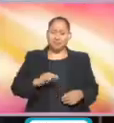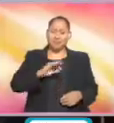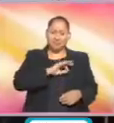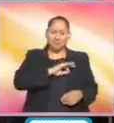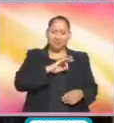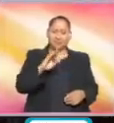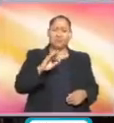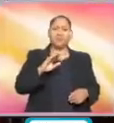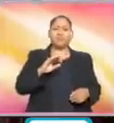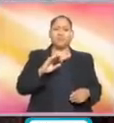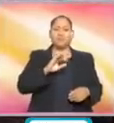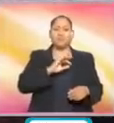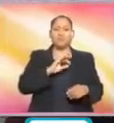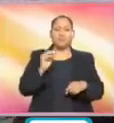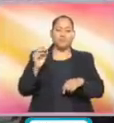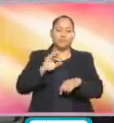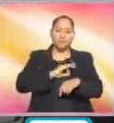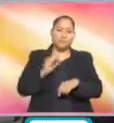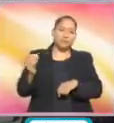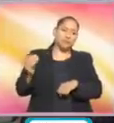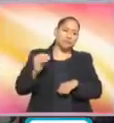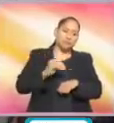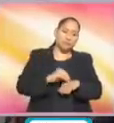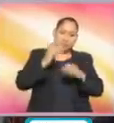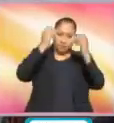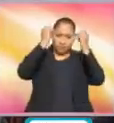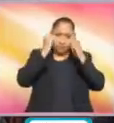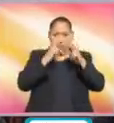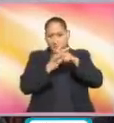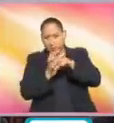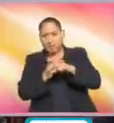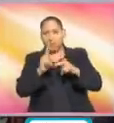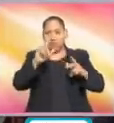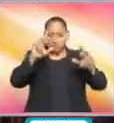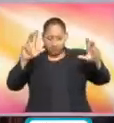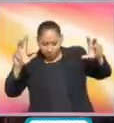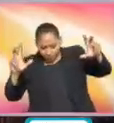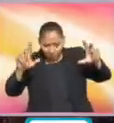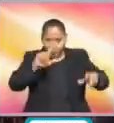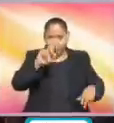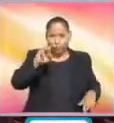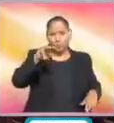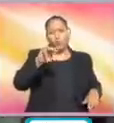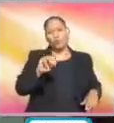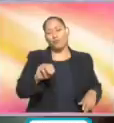Le podemos poner que sea luchador de sumo. Ahí